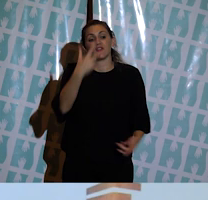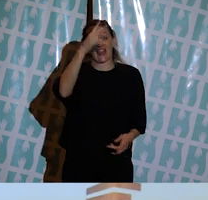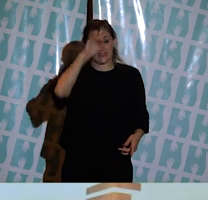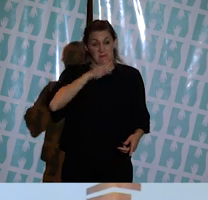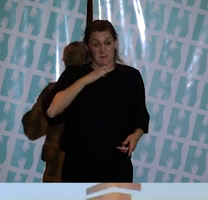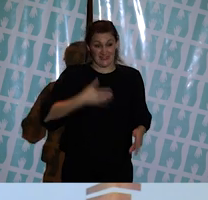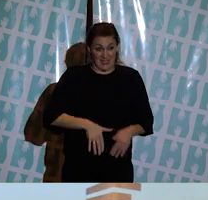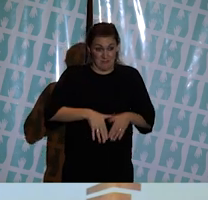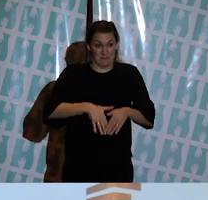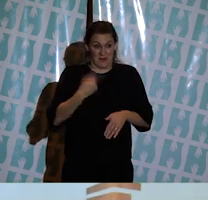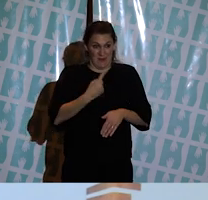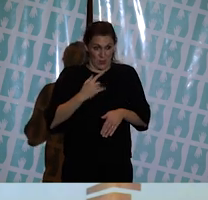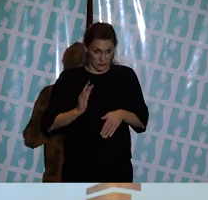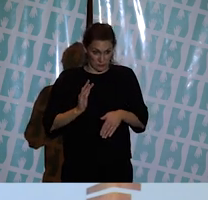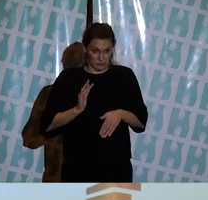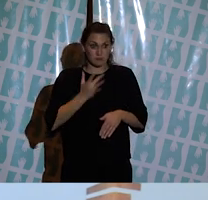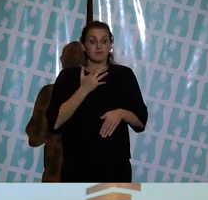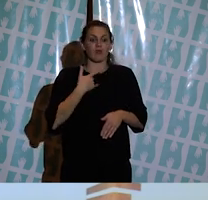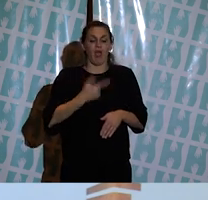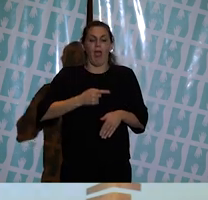otra pregunta. Sí.